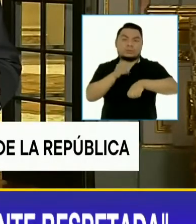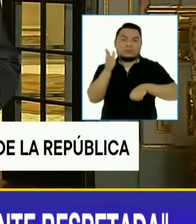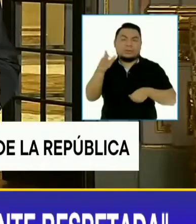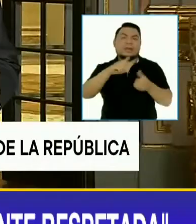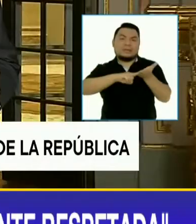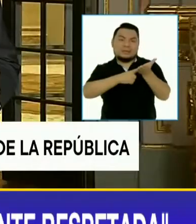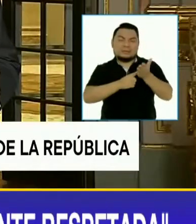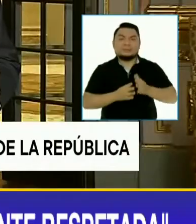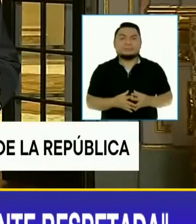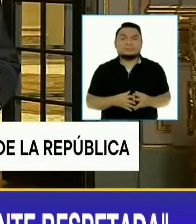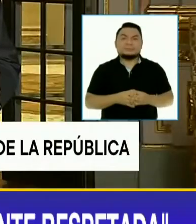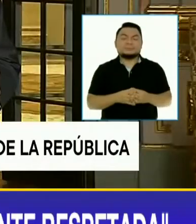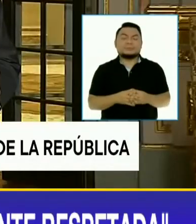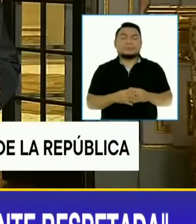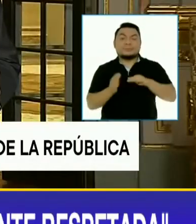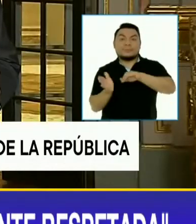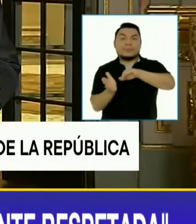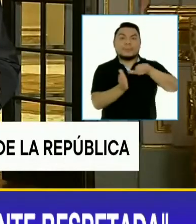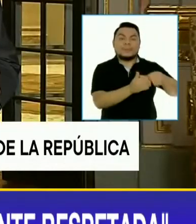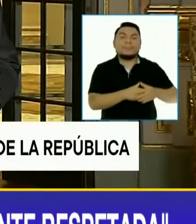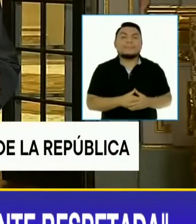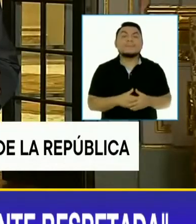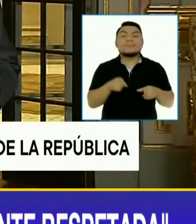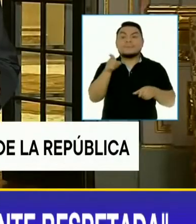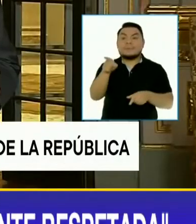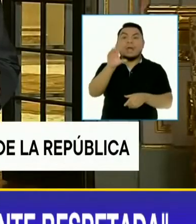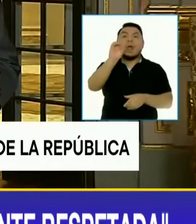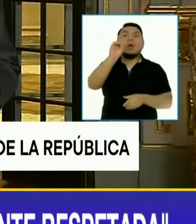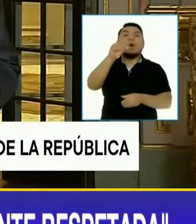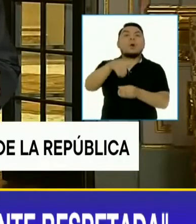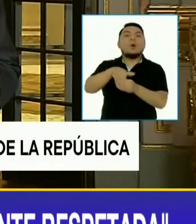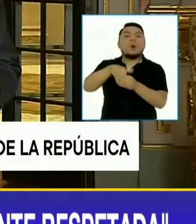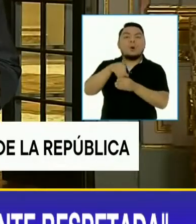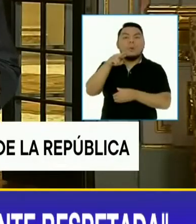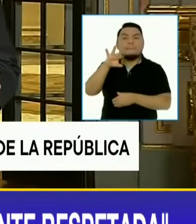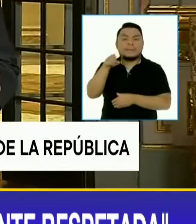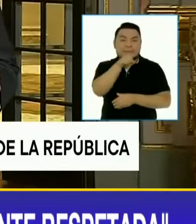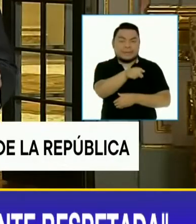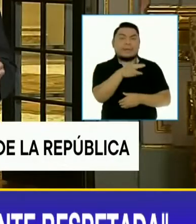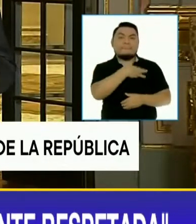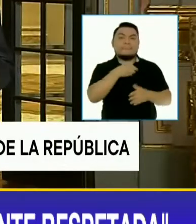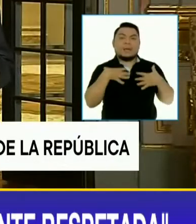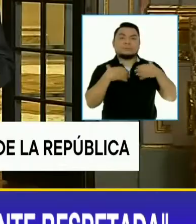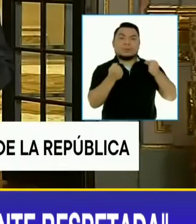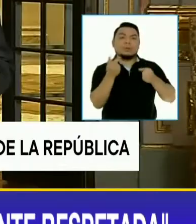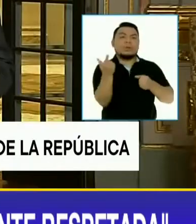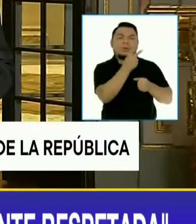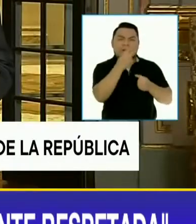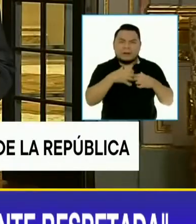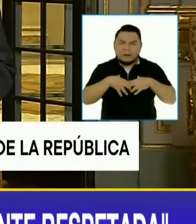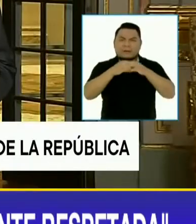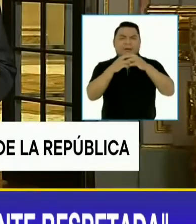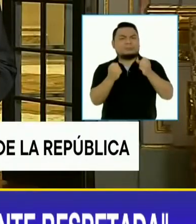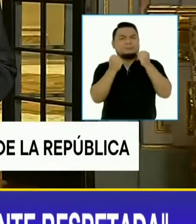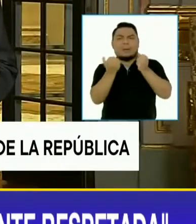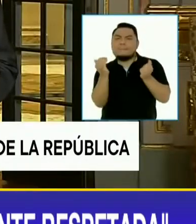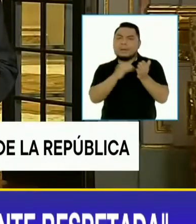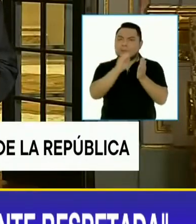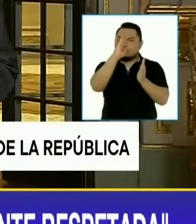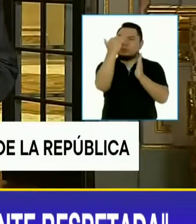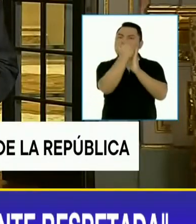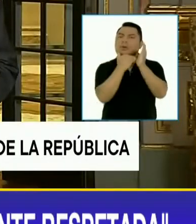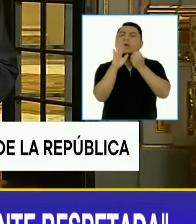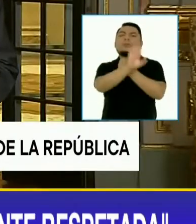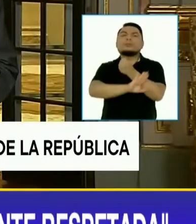11 de abril, todos los ciudadanos que tienen auto particular pueden desplazarse a su centro de votación con auto. No necesitan tramitar ningún permiso,